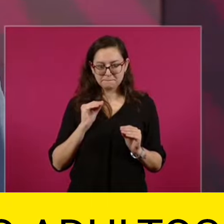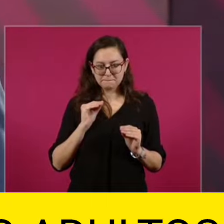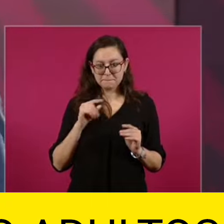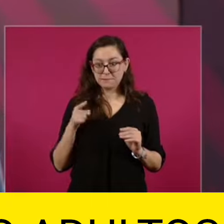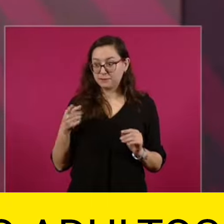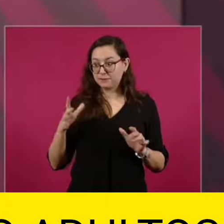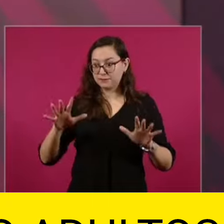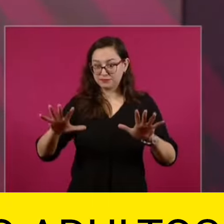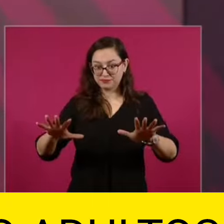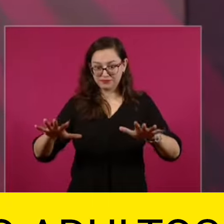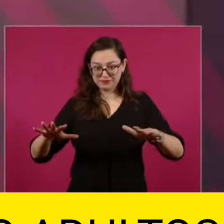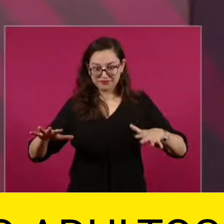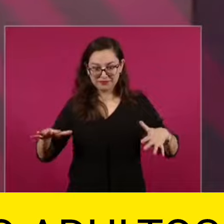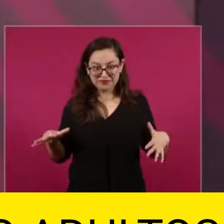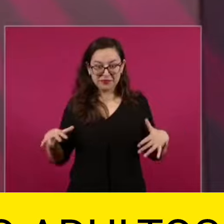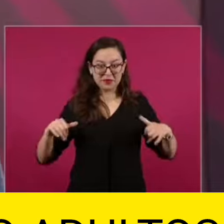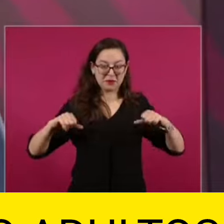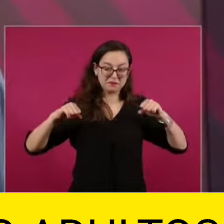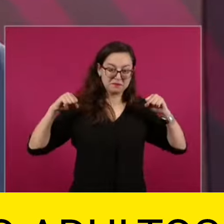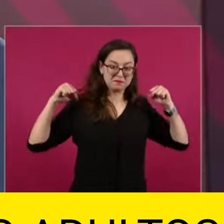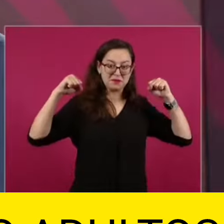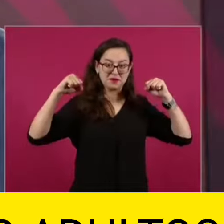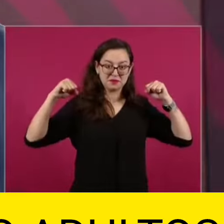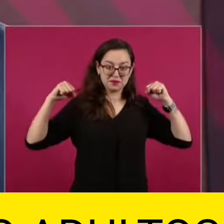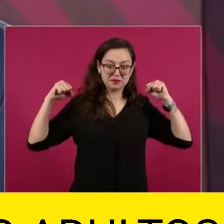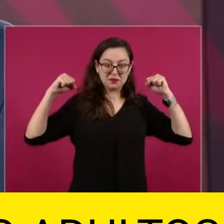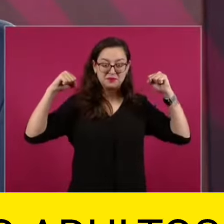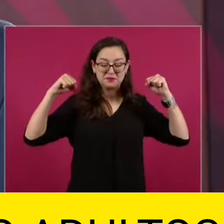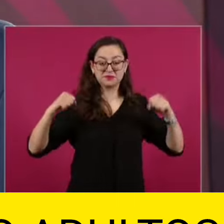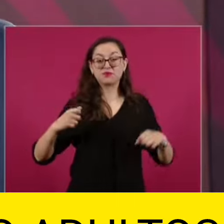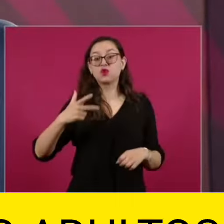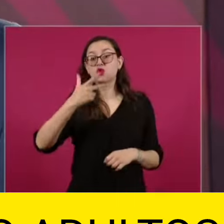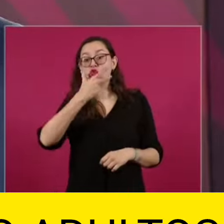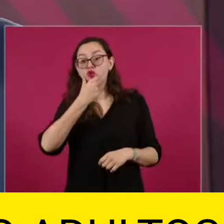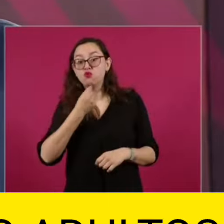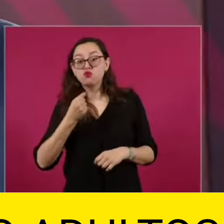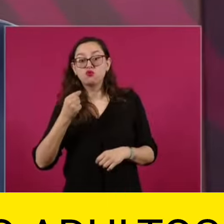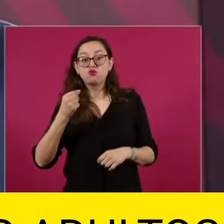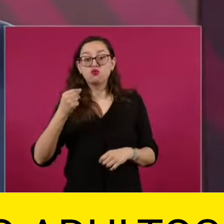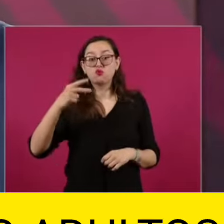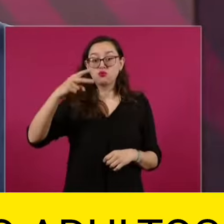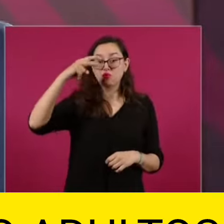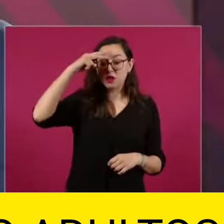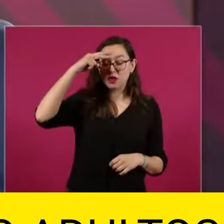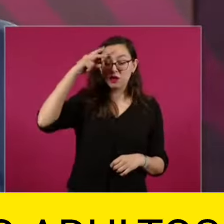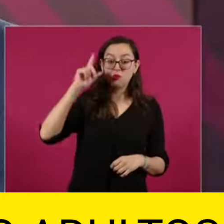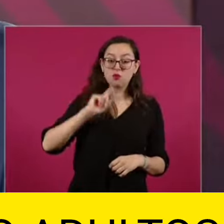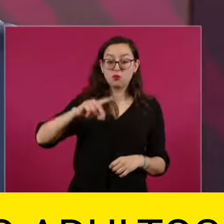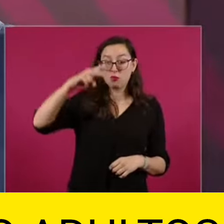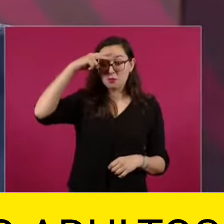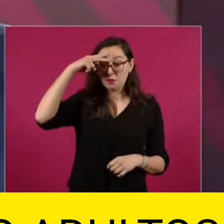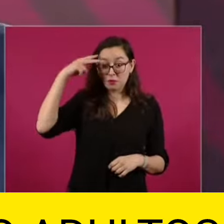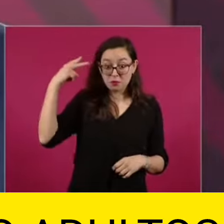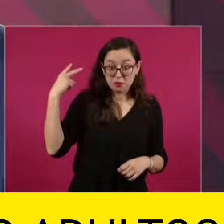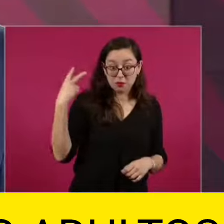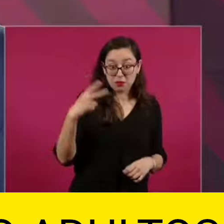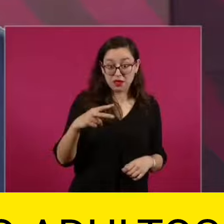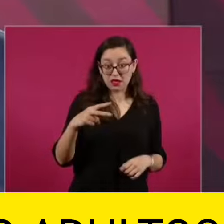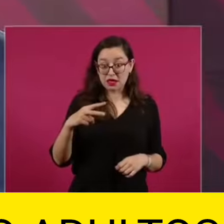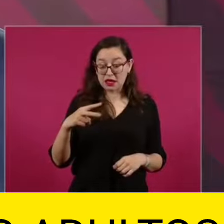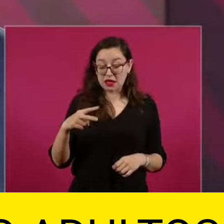prendida con los vivas, y nada más dije, mexicanas, mexicanos, muera la corrupción. Y yo dije, se pueden